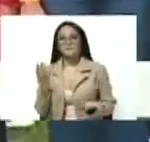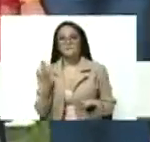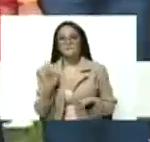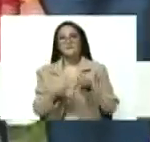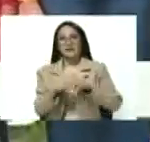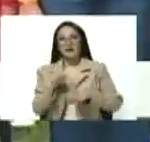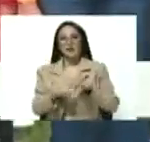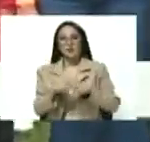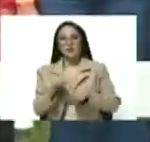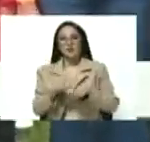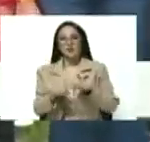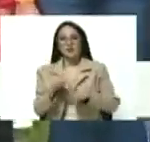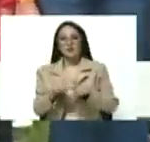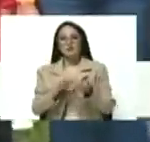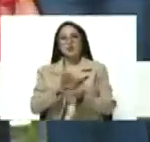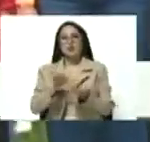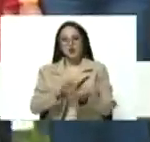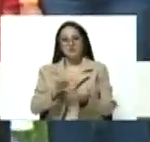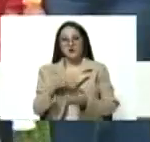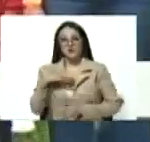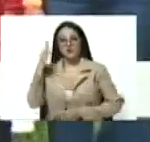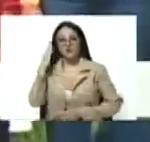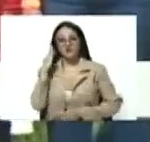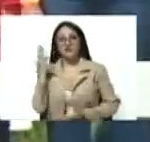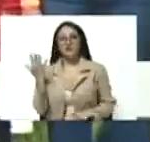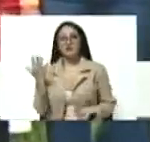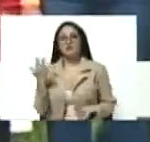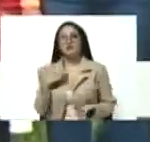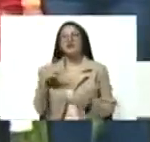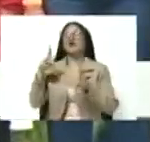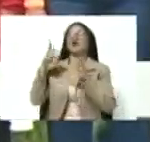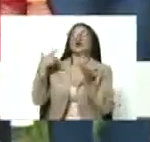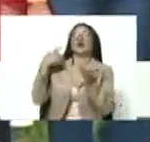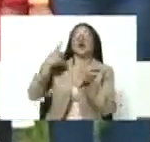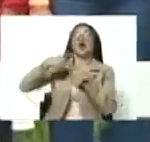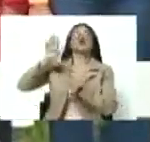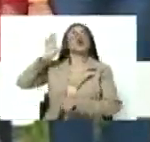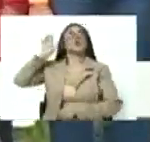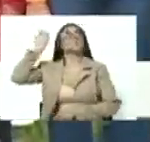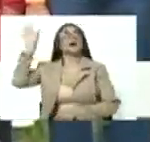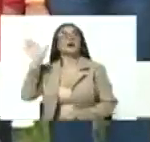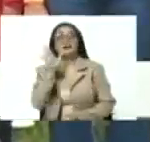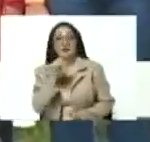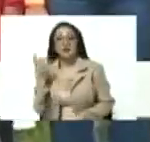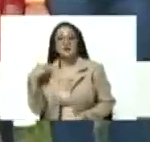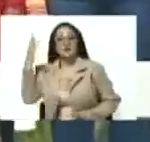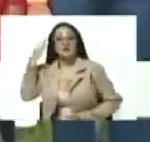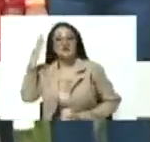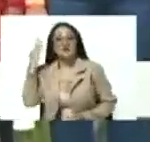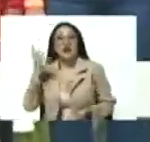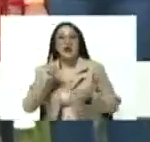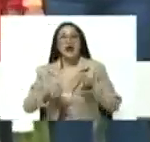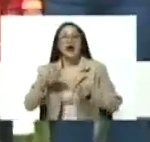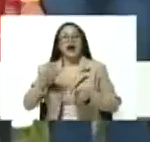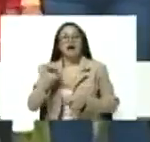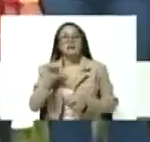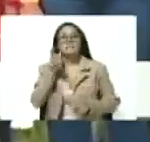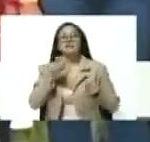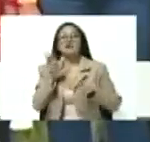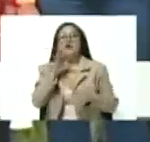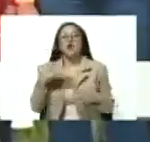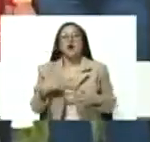casos extremos, porque yo no vengo de la luna. Yo no vengo de la luna. Yo sé que va a haber gente que va a decir, yo no tengo